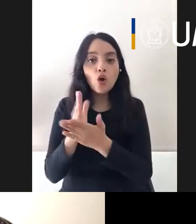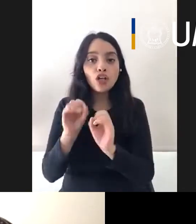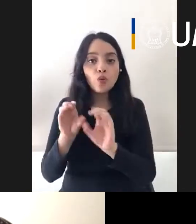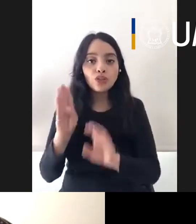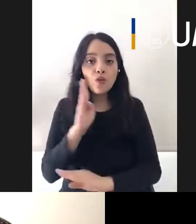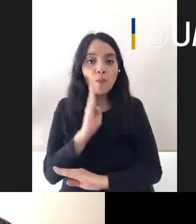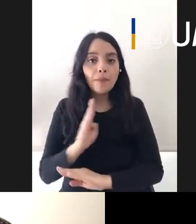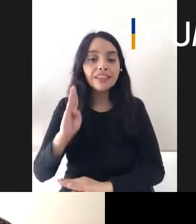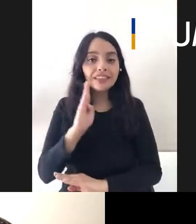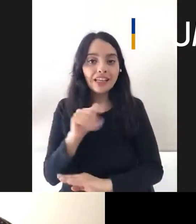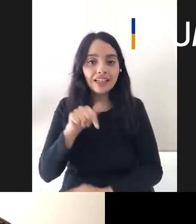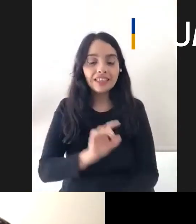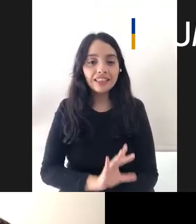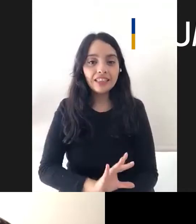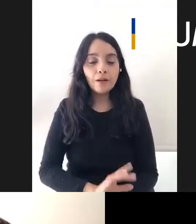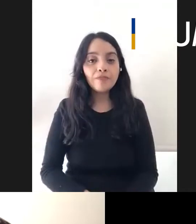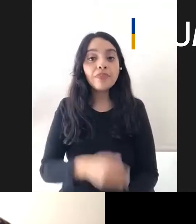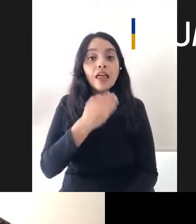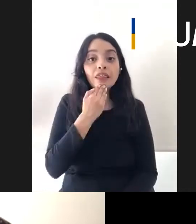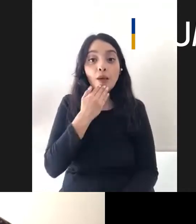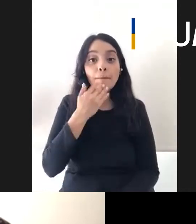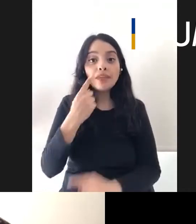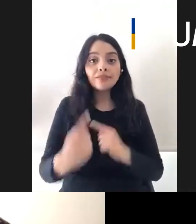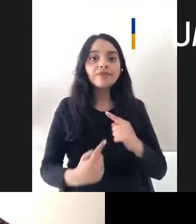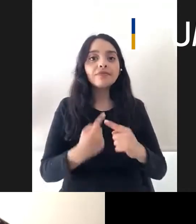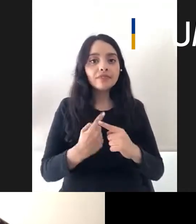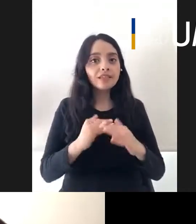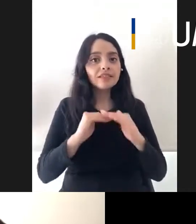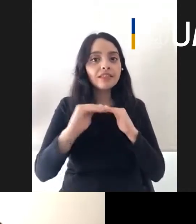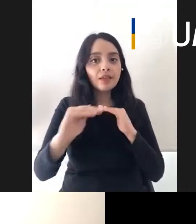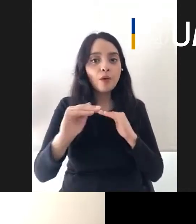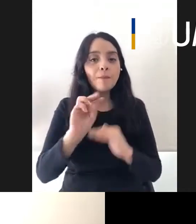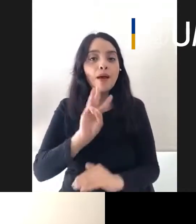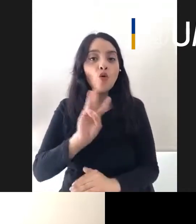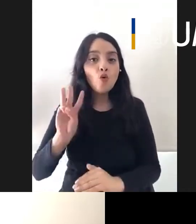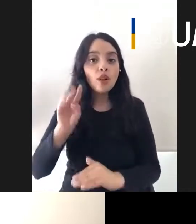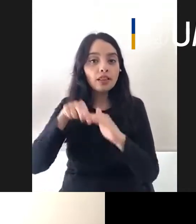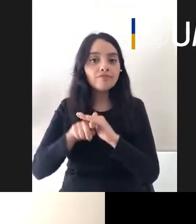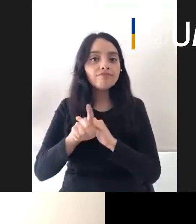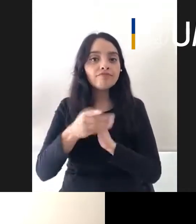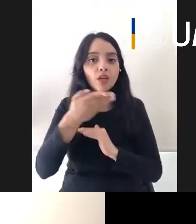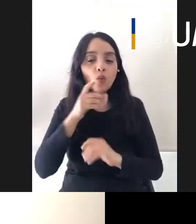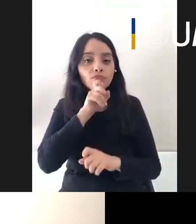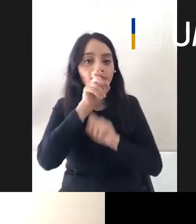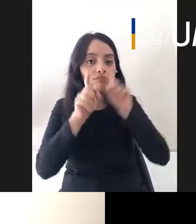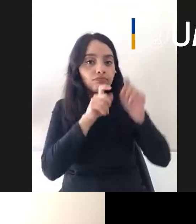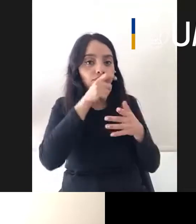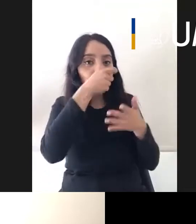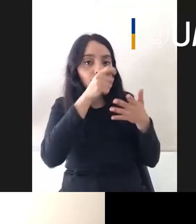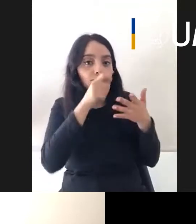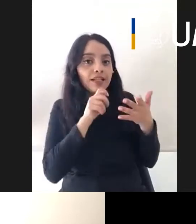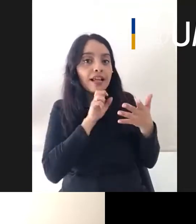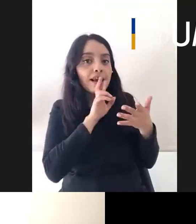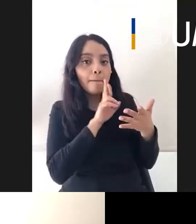también disponible un link para que ustedes respondan una encuesta al final de este seminario.